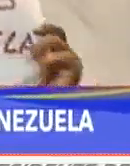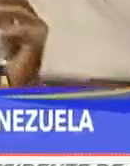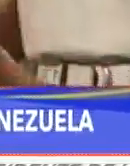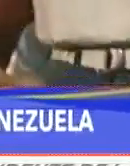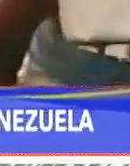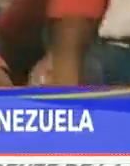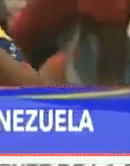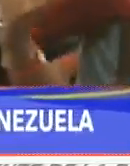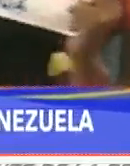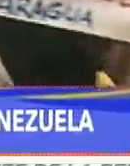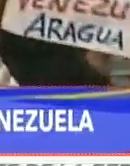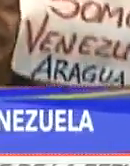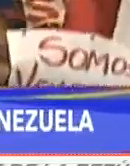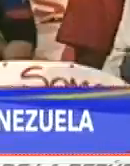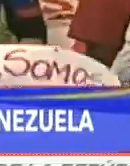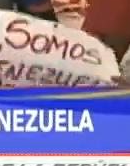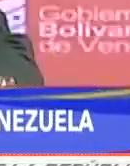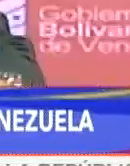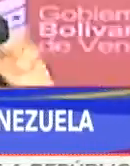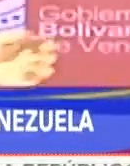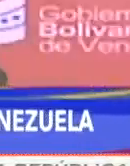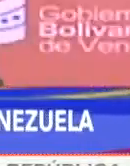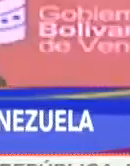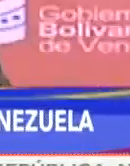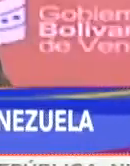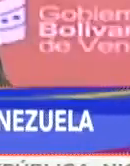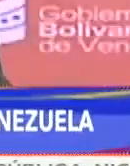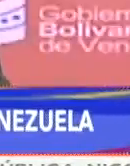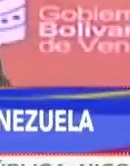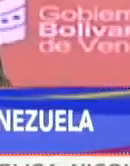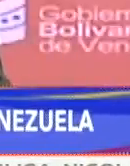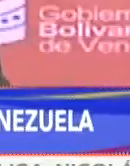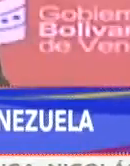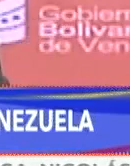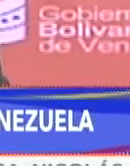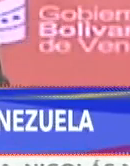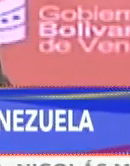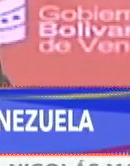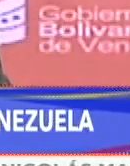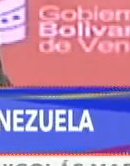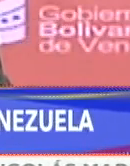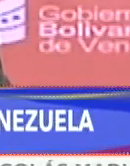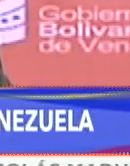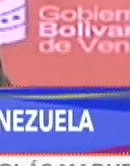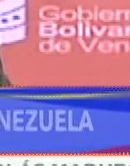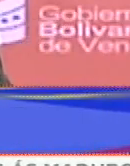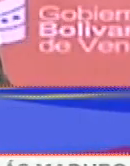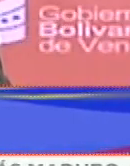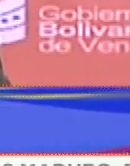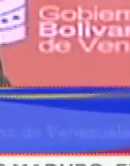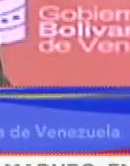Excelente, felicidades a todo su equipo, al secretariado, a María Rosa Jiménez, secretaria general.